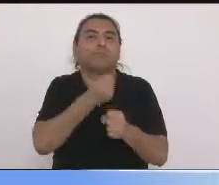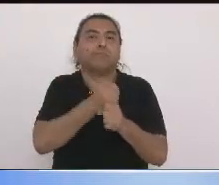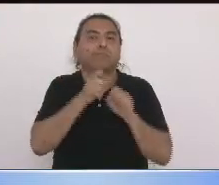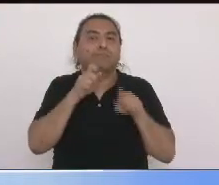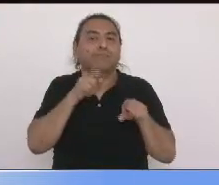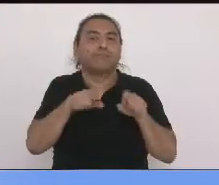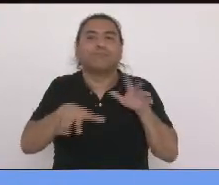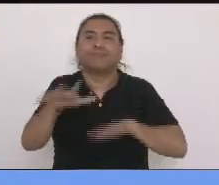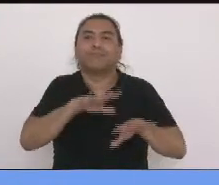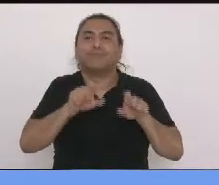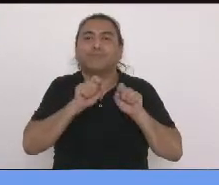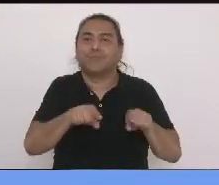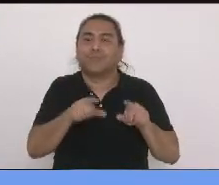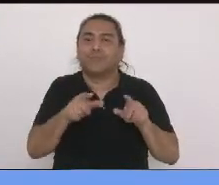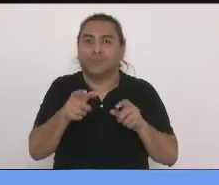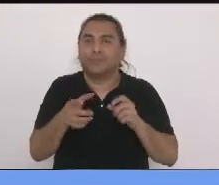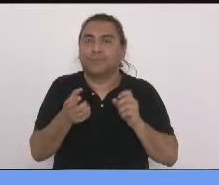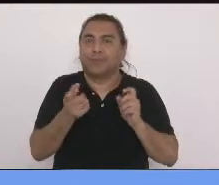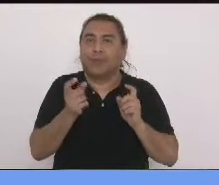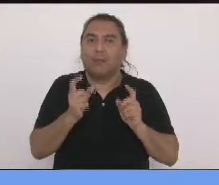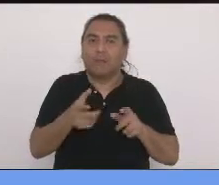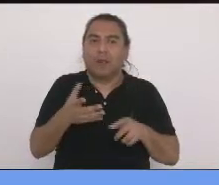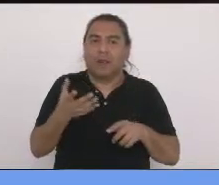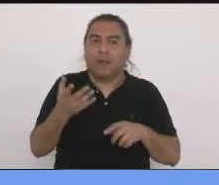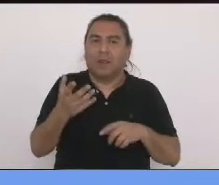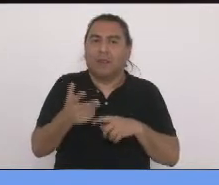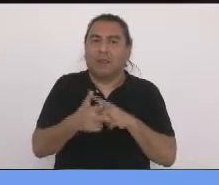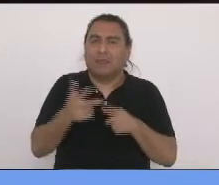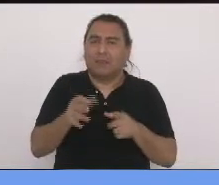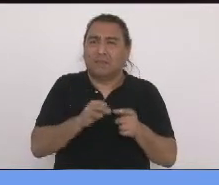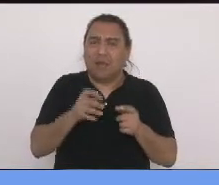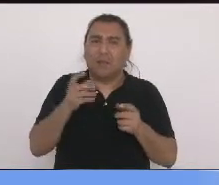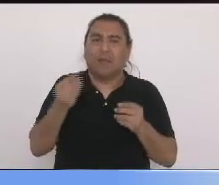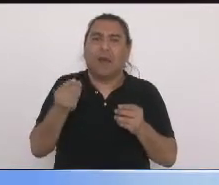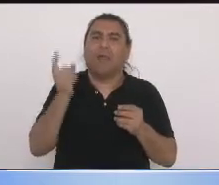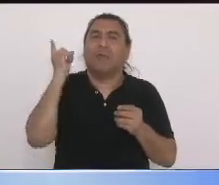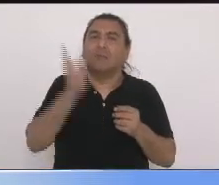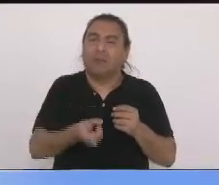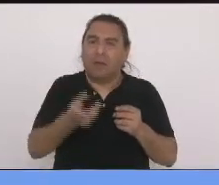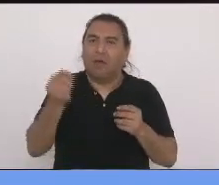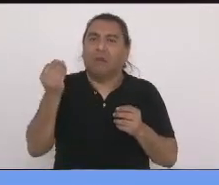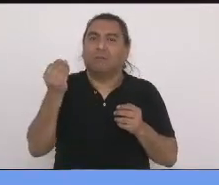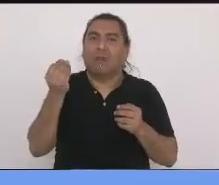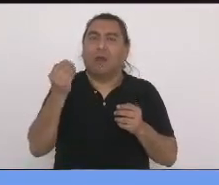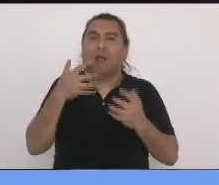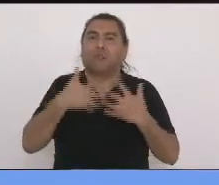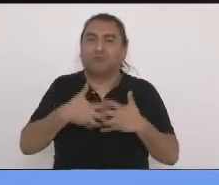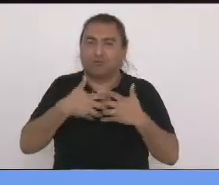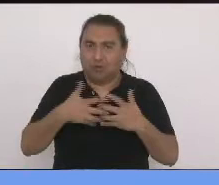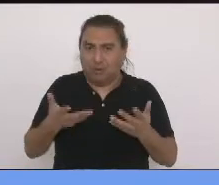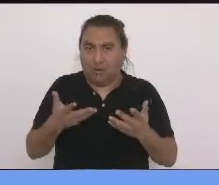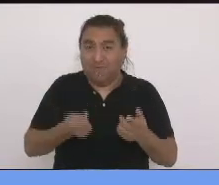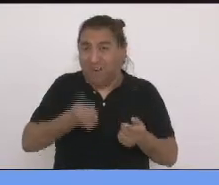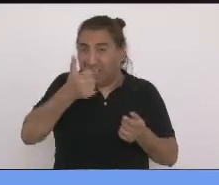lleva tres años dictar la norma para que funciona el consejo de la magistratura así que no es tan fácil